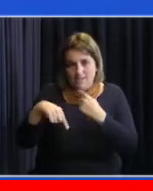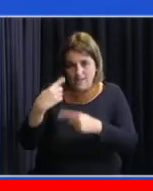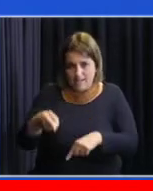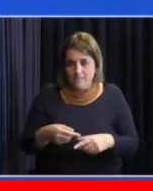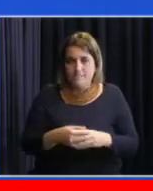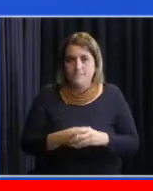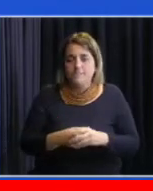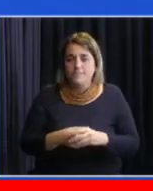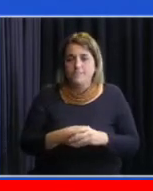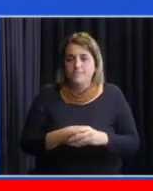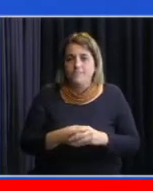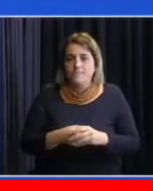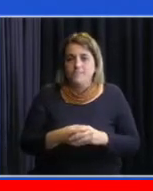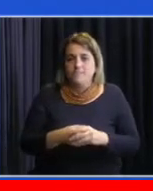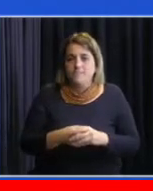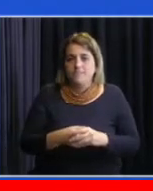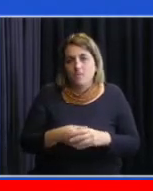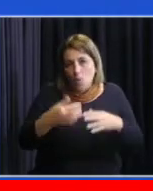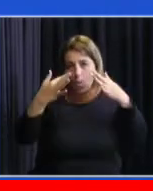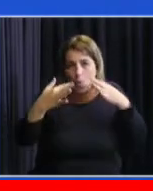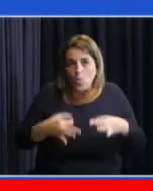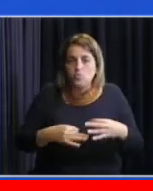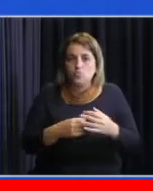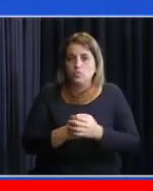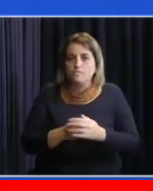a personal de la salud.